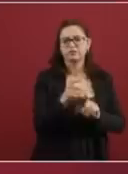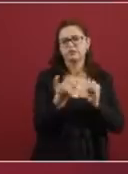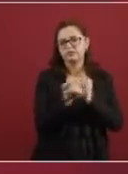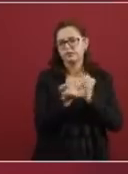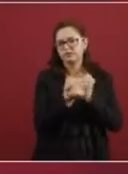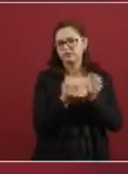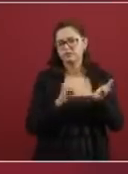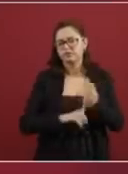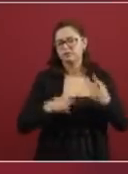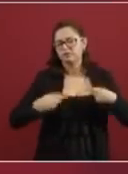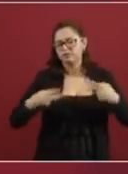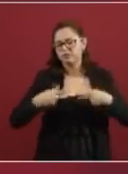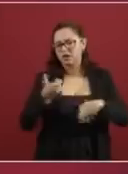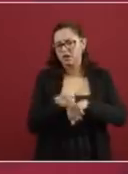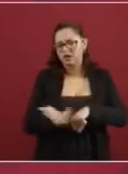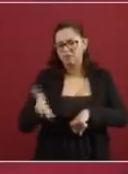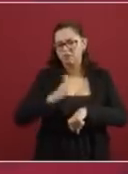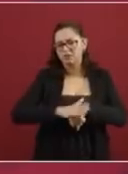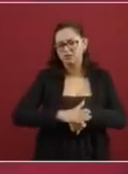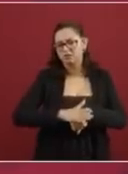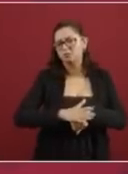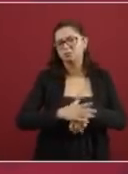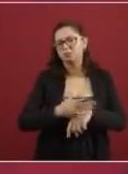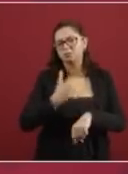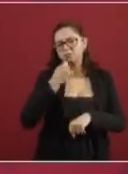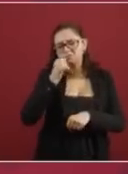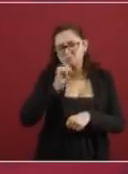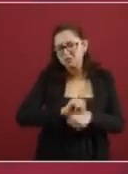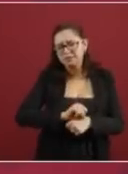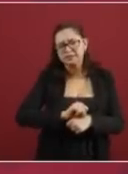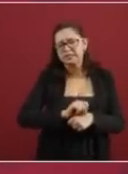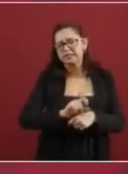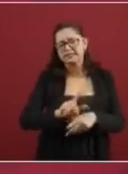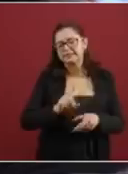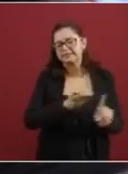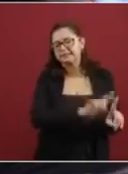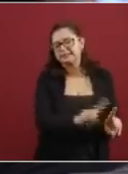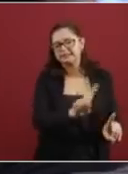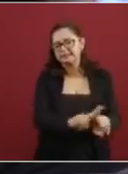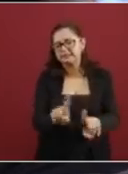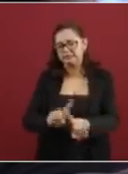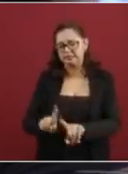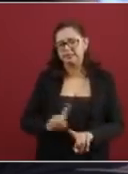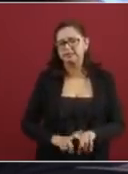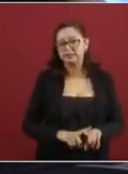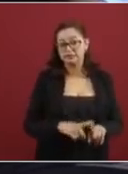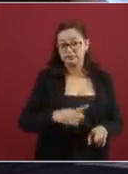administradores o personal de la administración pública.